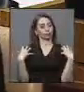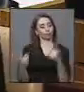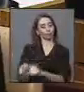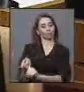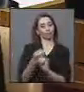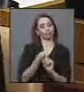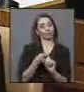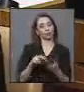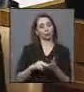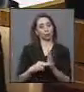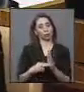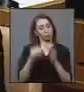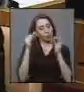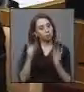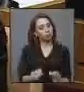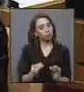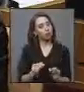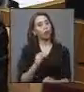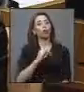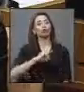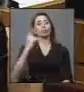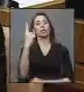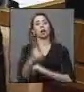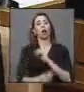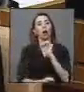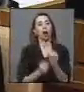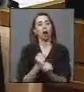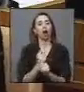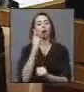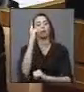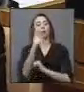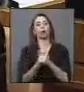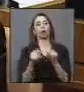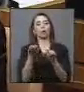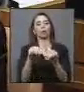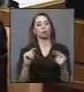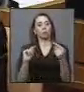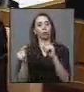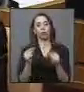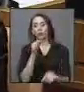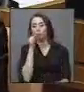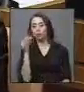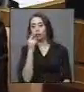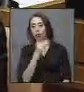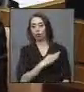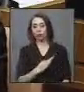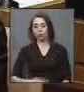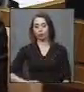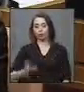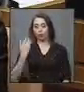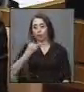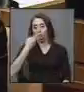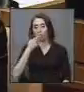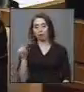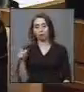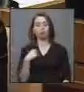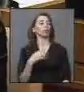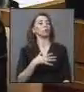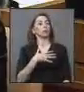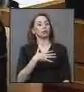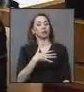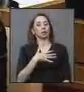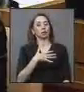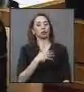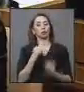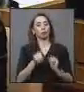problema de una vez por todas, o vamos a seguir año a año teniendo este mismo debate. Yo le quiero decir al diputado que me antecedió en la palabra, que yo me siento